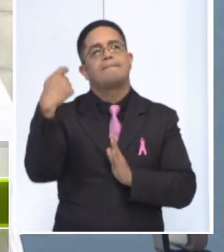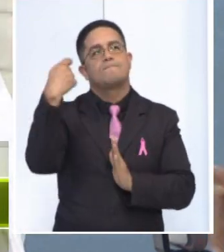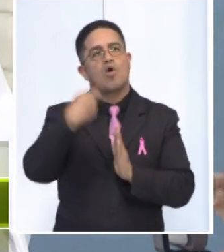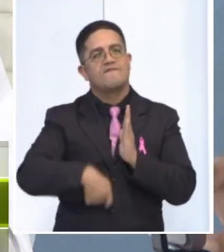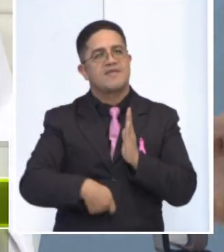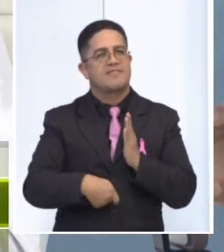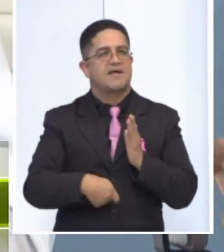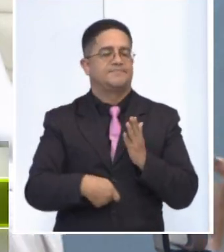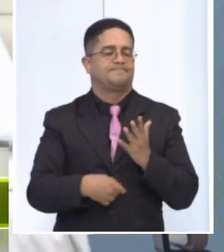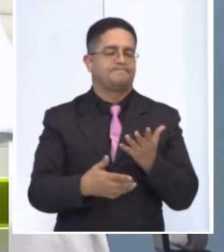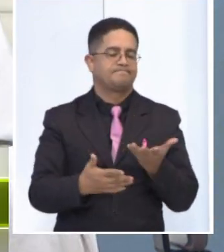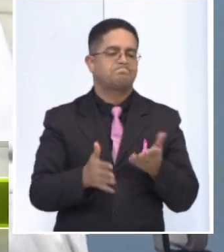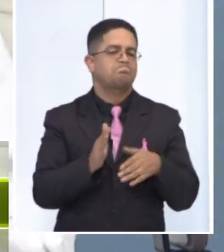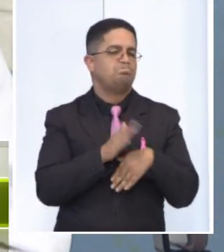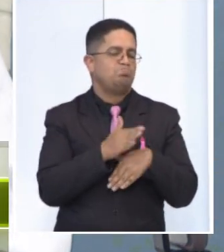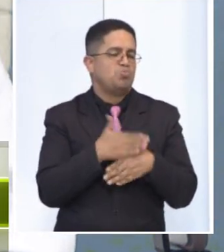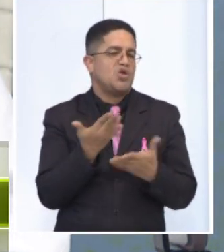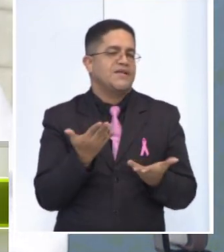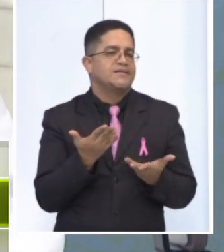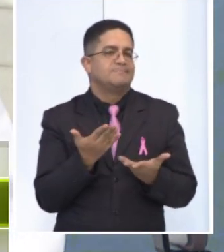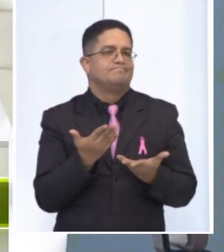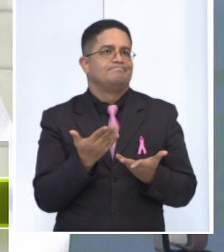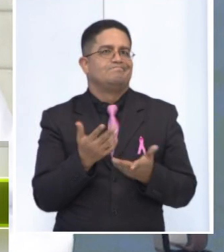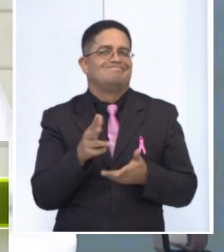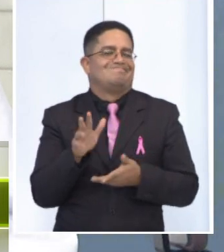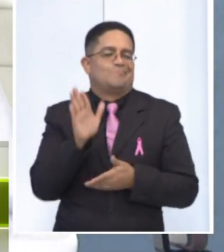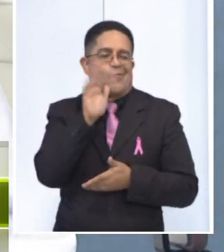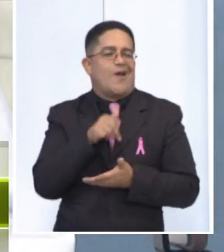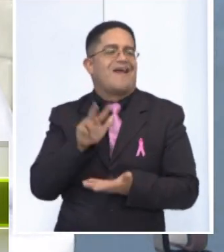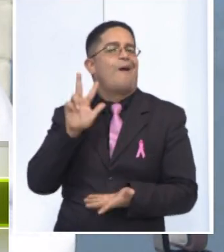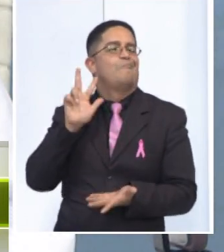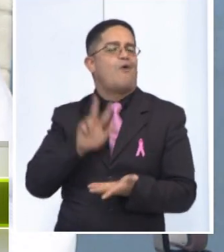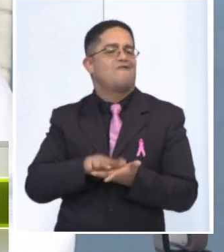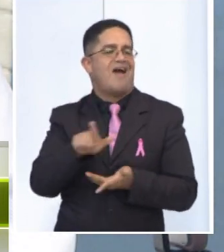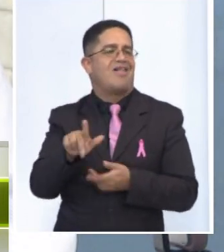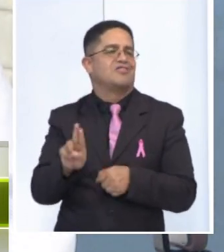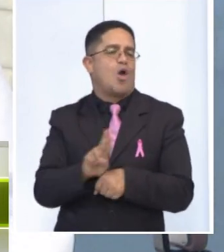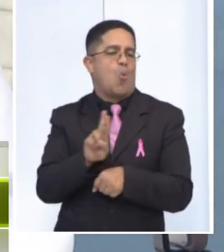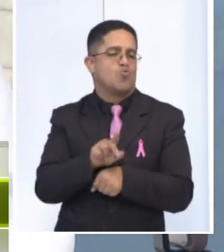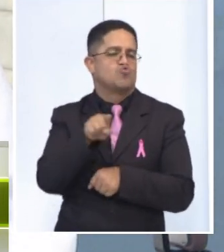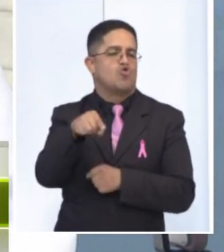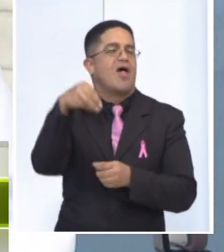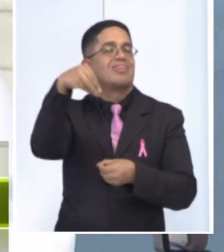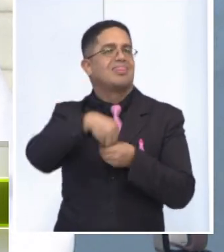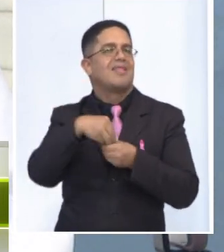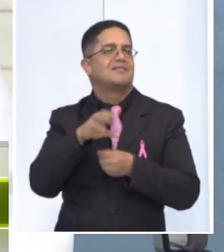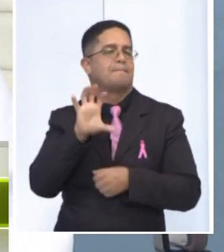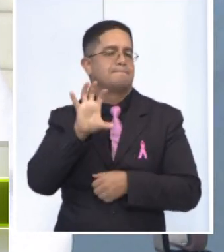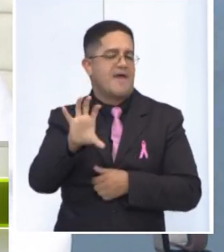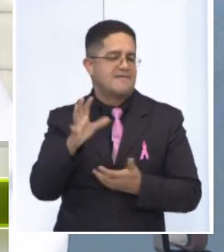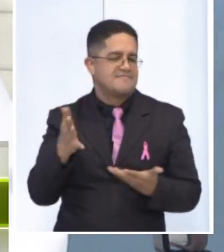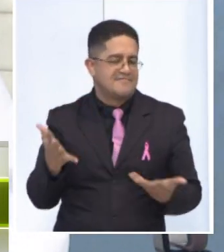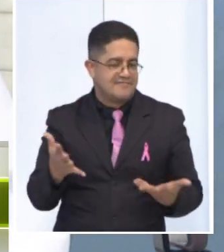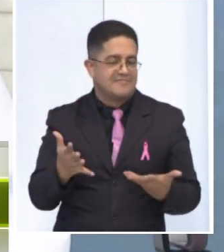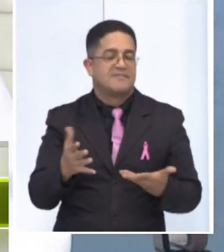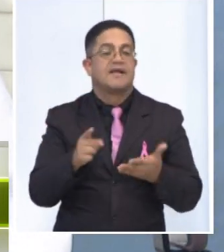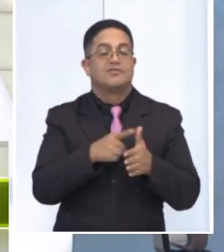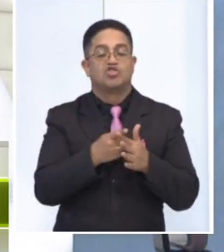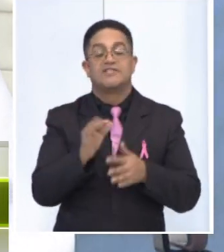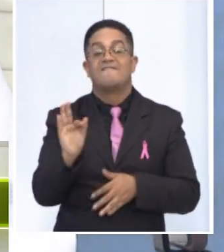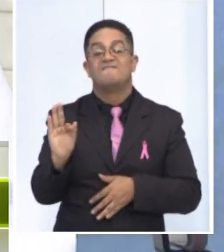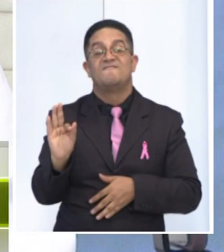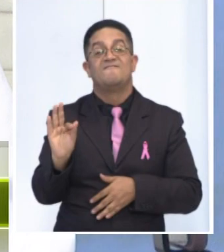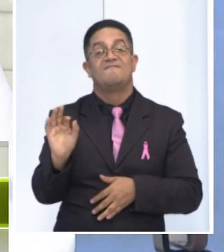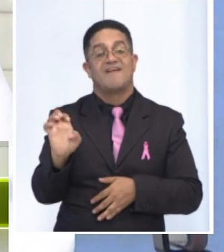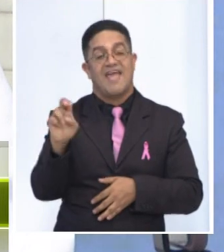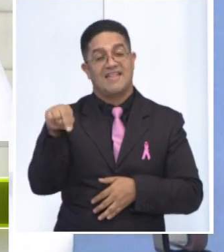de obtenerlas o porque realmente no están aprobadas en ese país para ser utilizadas. Entonces, siendo ilegal. Entonces, ¿qué es el fentanilo? El